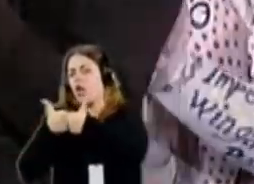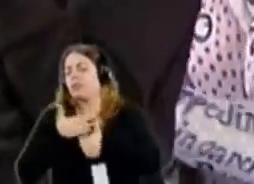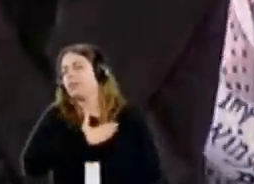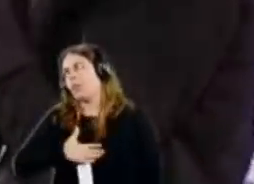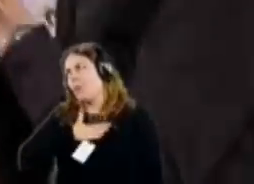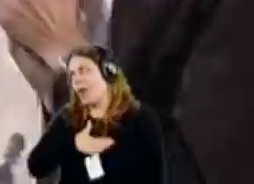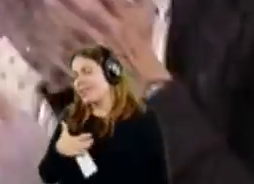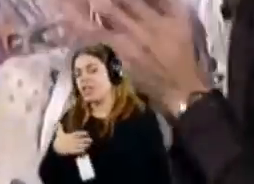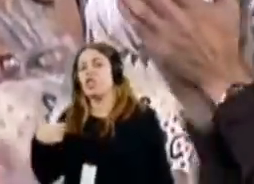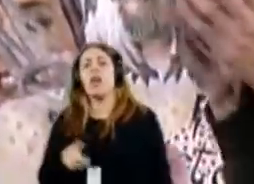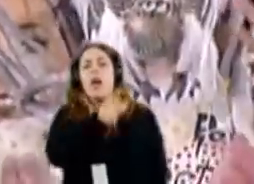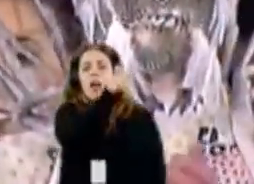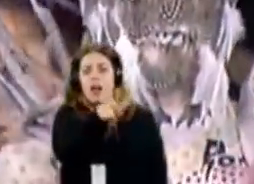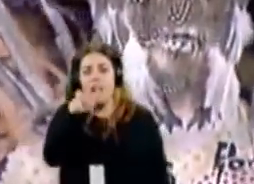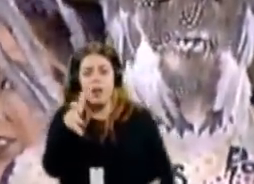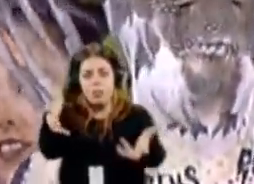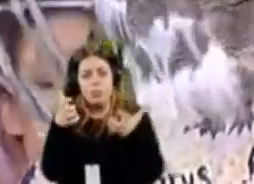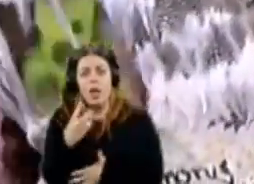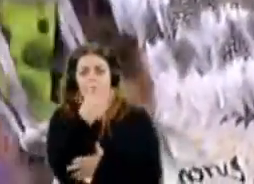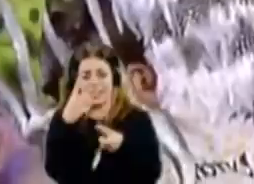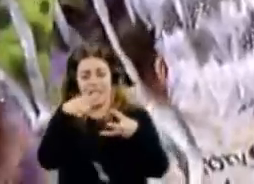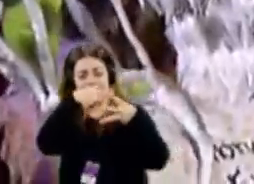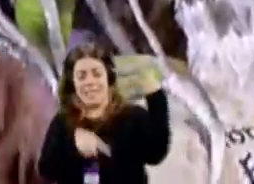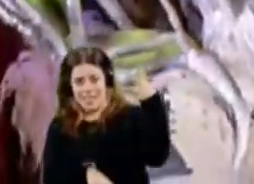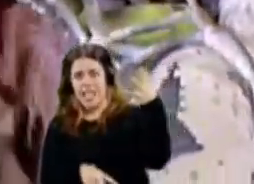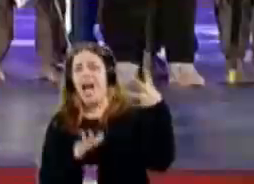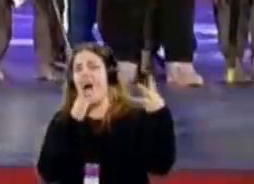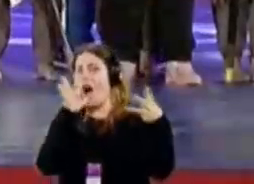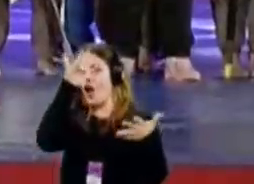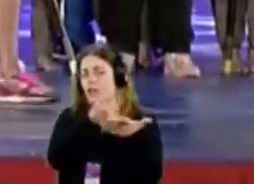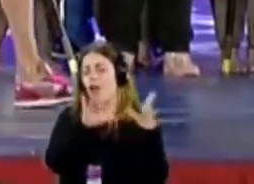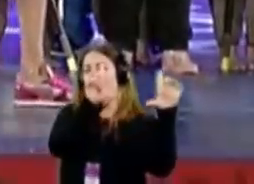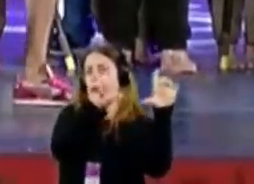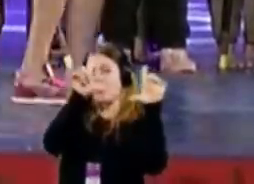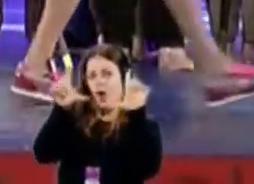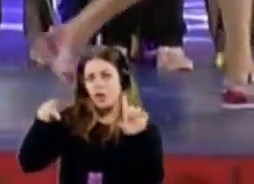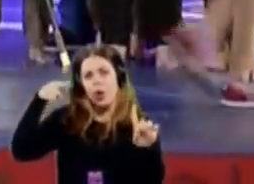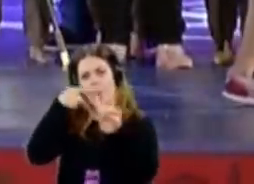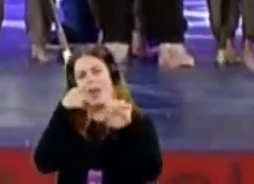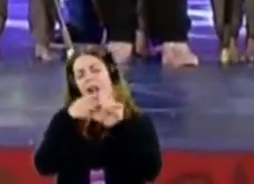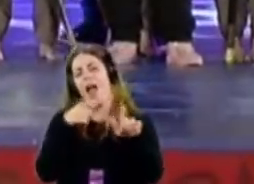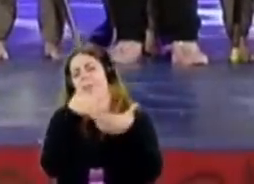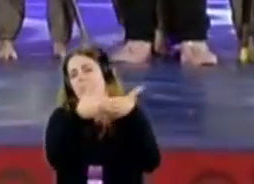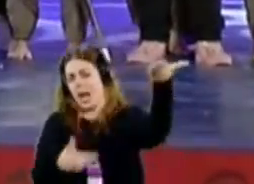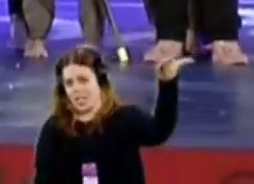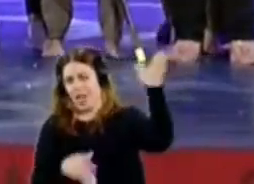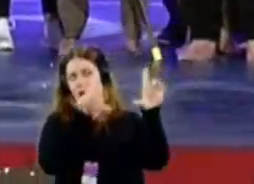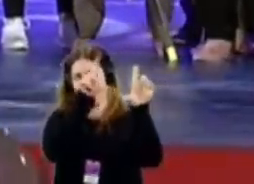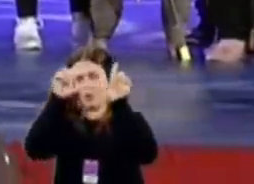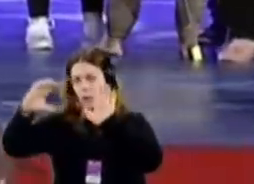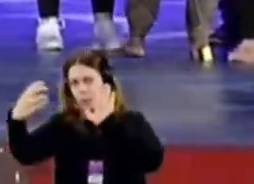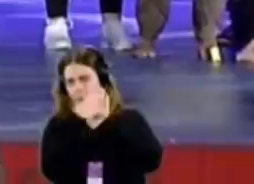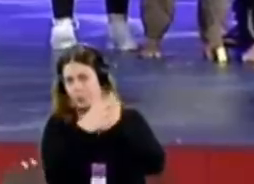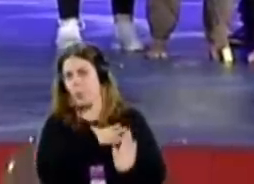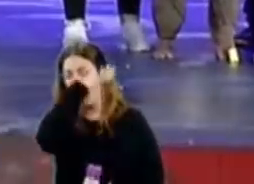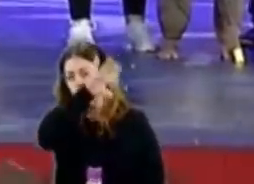magia y otras criaturas fantásticas. Y tercer premio también para una fotografía para la prensa. Pasen hacia la